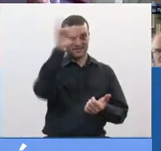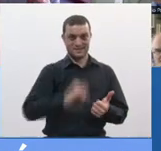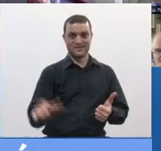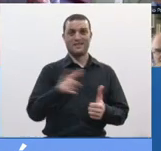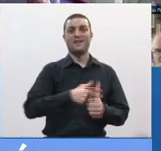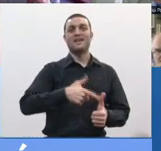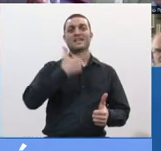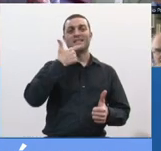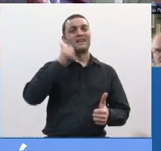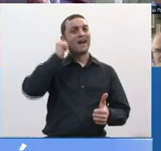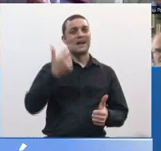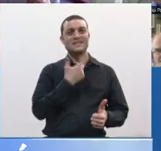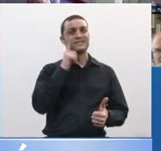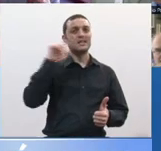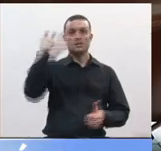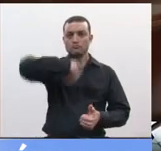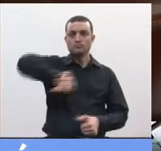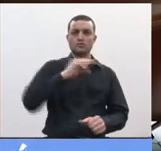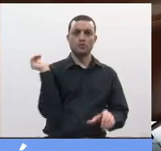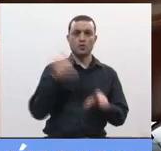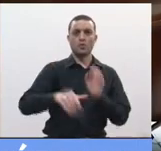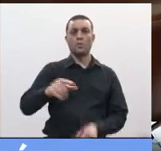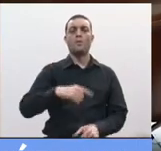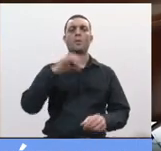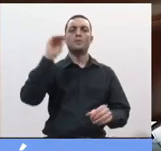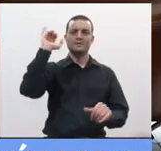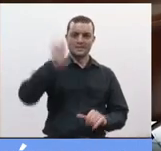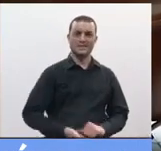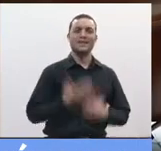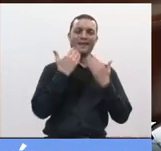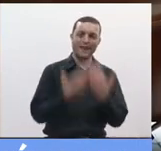voto va a votar positivamente, señora presidenta. Muchas gracias. Muchas gracias, señor presidente.